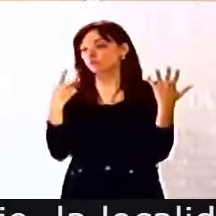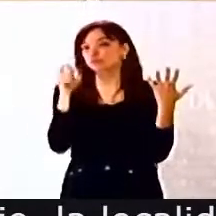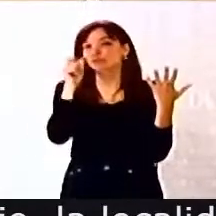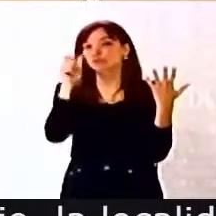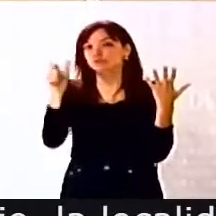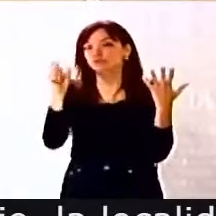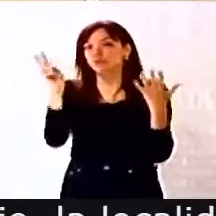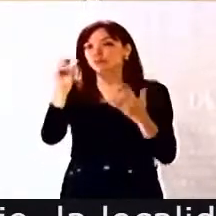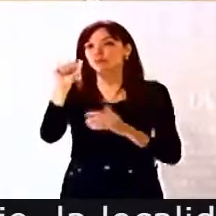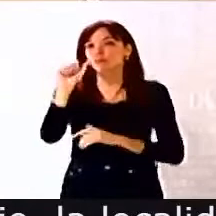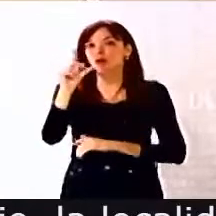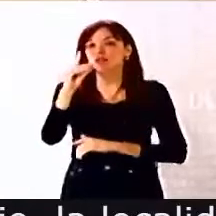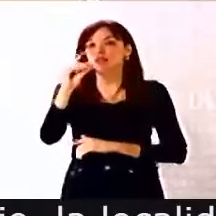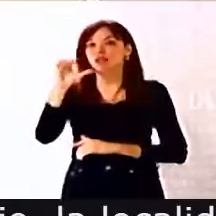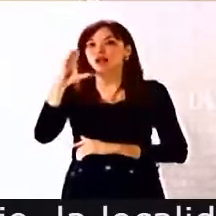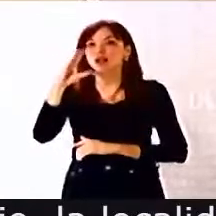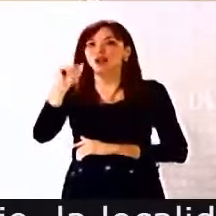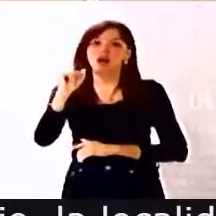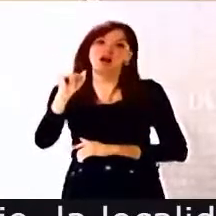Val de la Calzada,